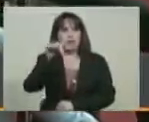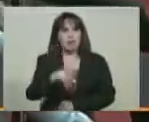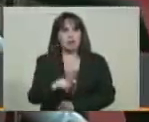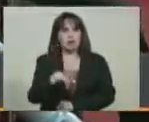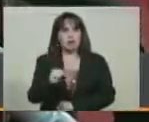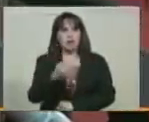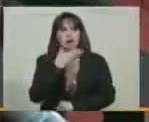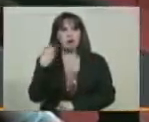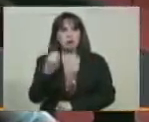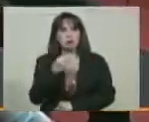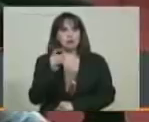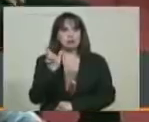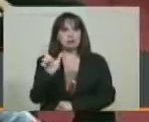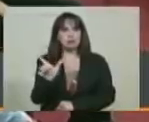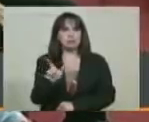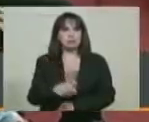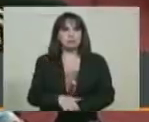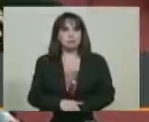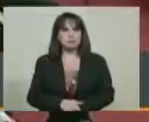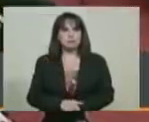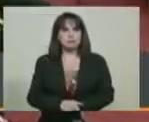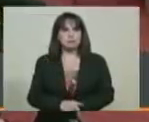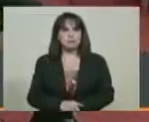Mucho más.